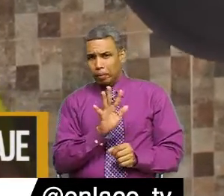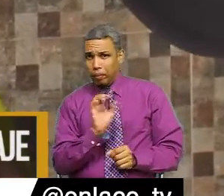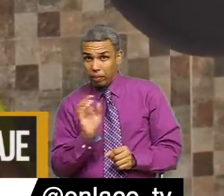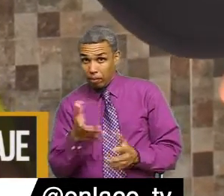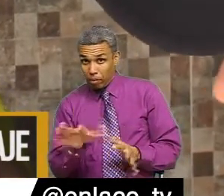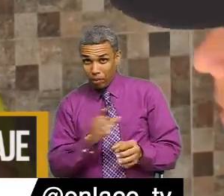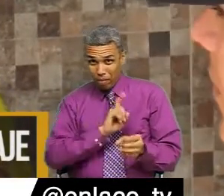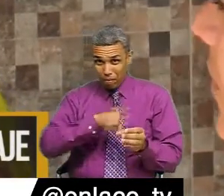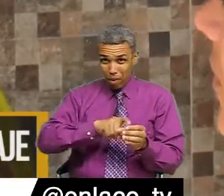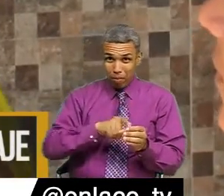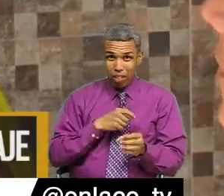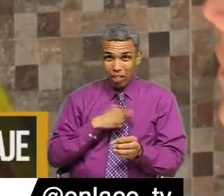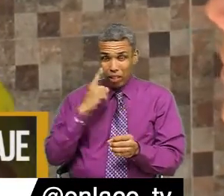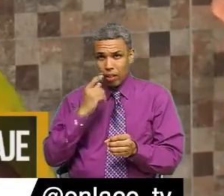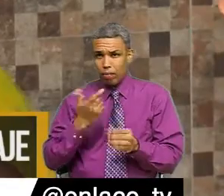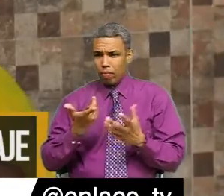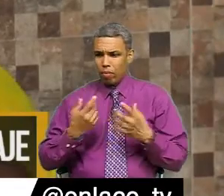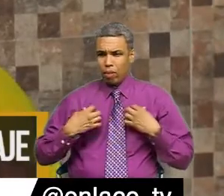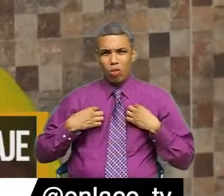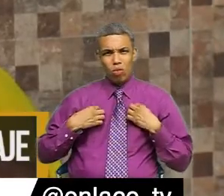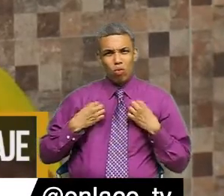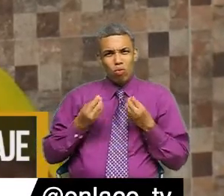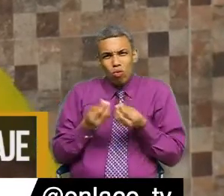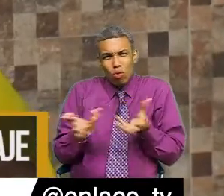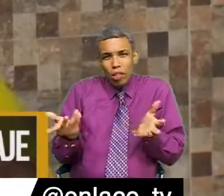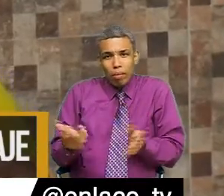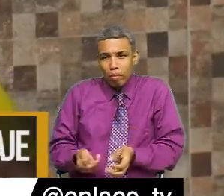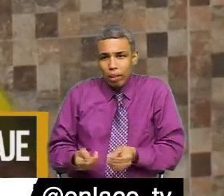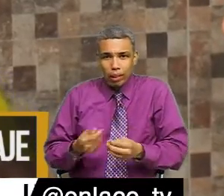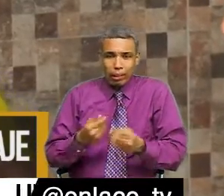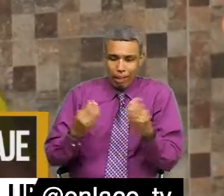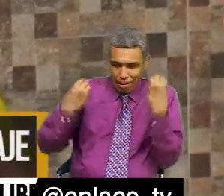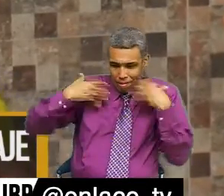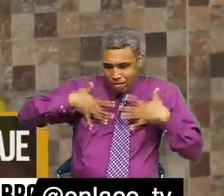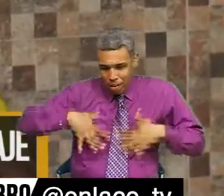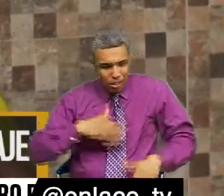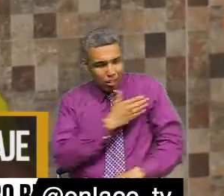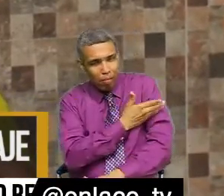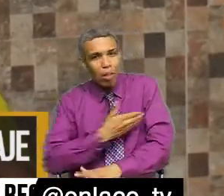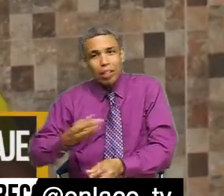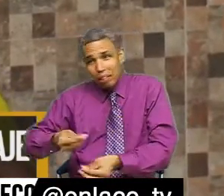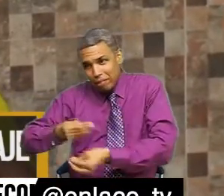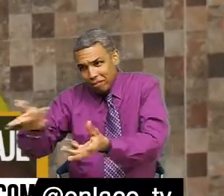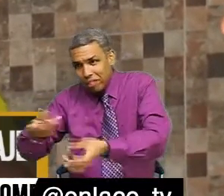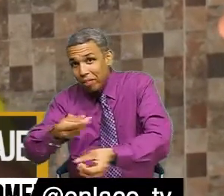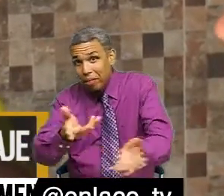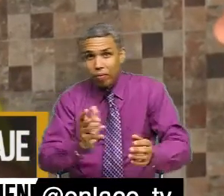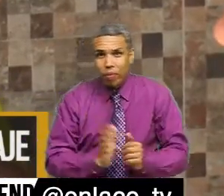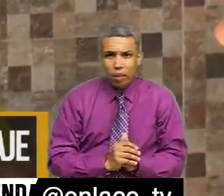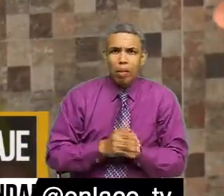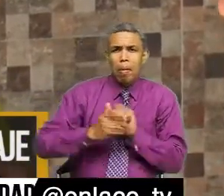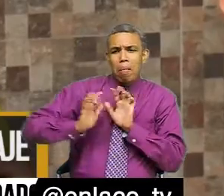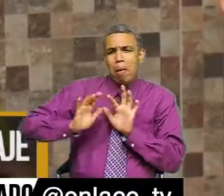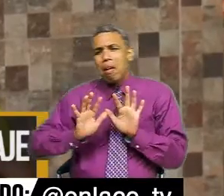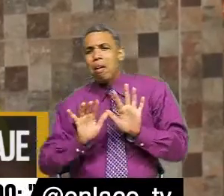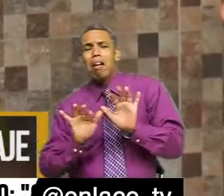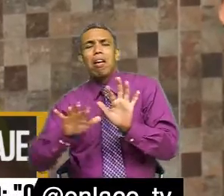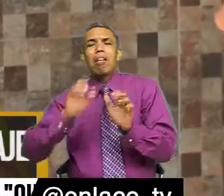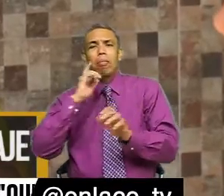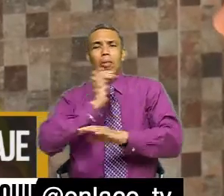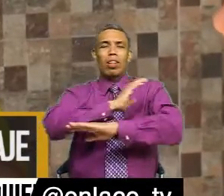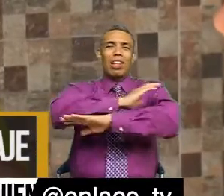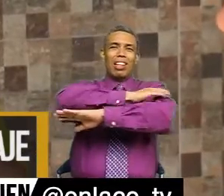media repartiendo los kits y haremos una caminata por la avenida 49, 50, 51, 52